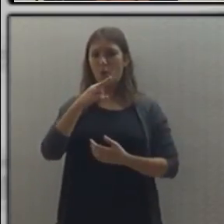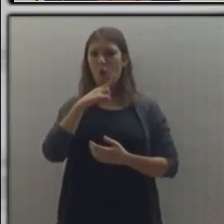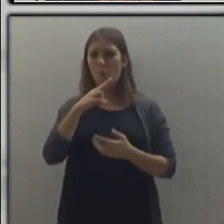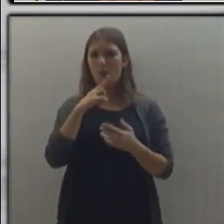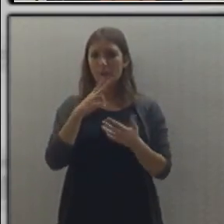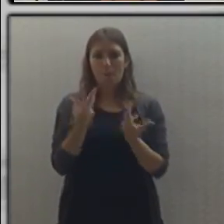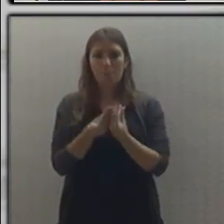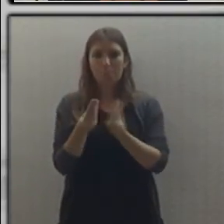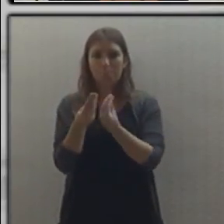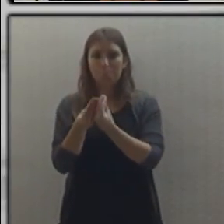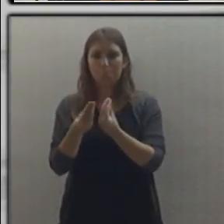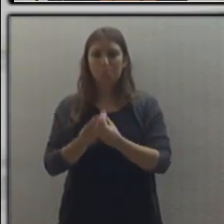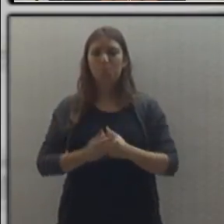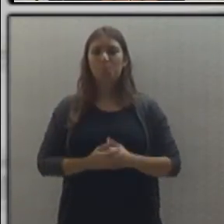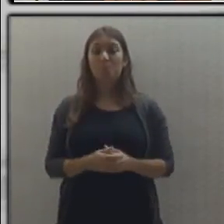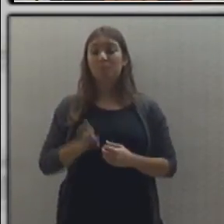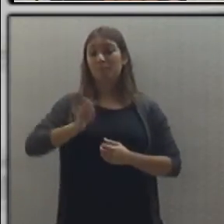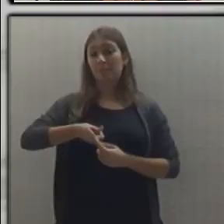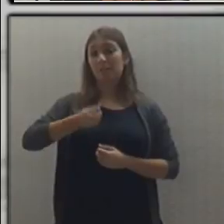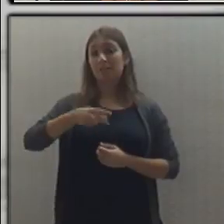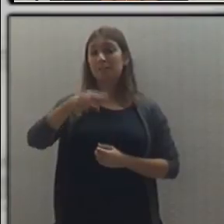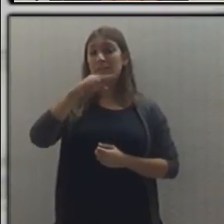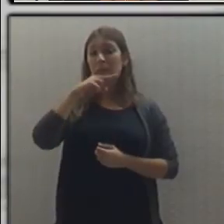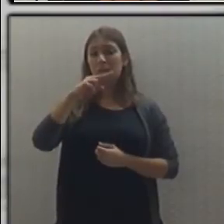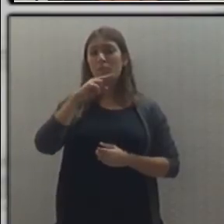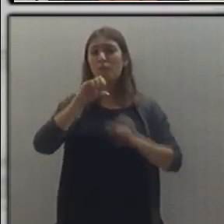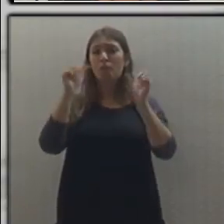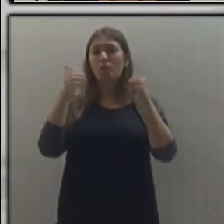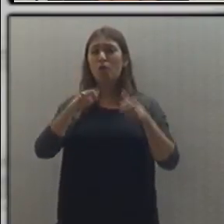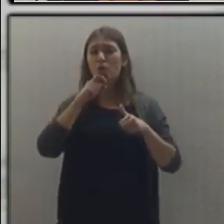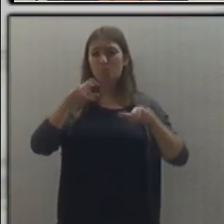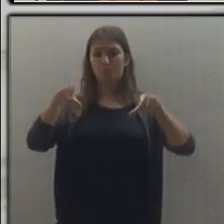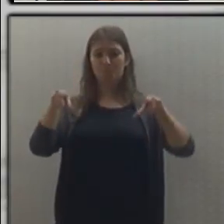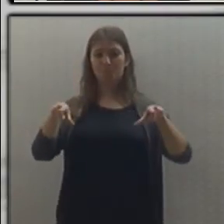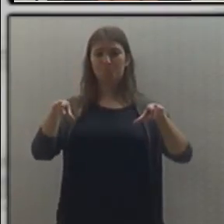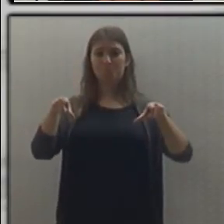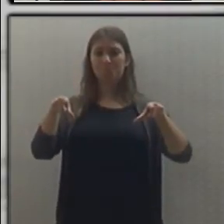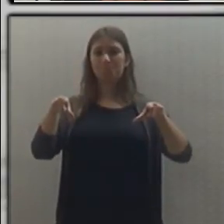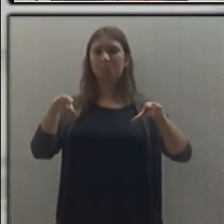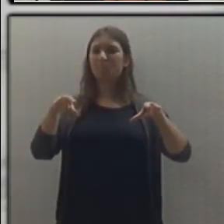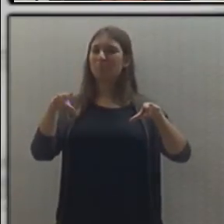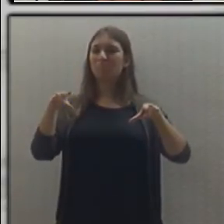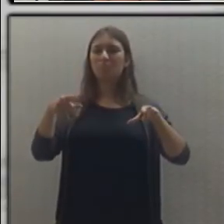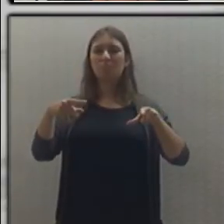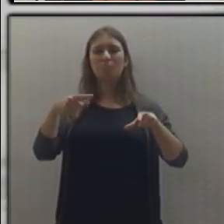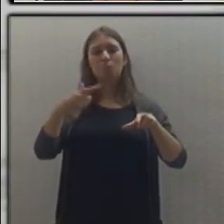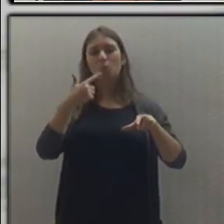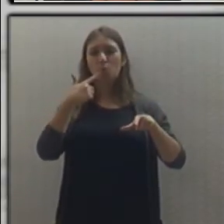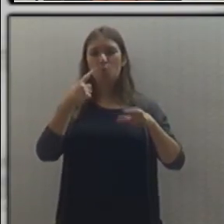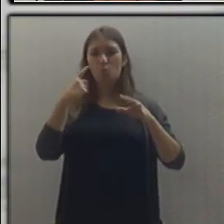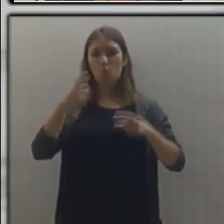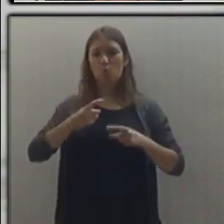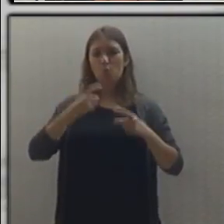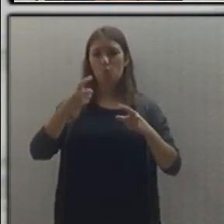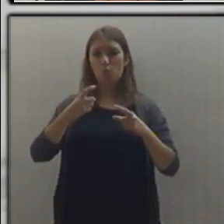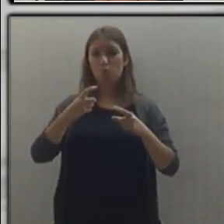A menudo los sanitarios están colocados de tal manera que no permiten una maniobra